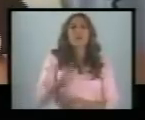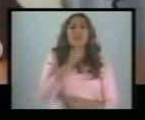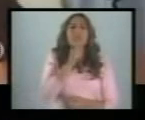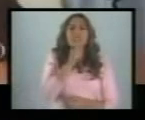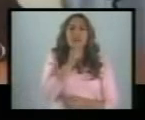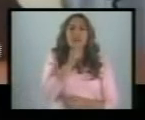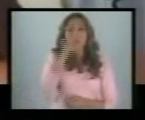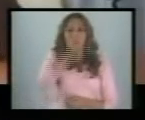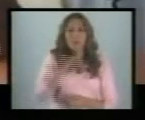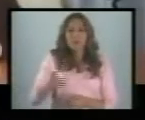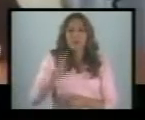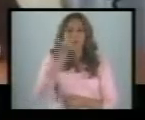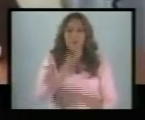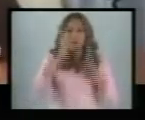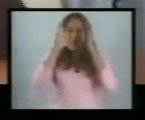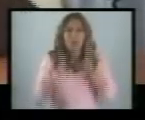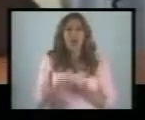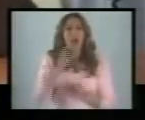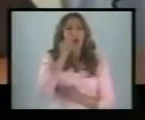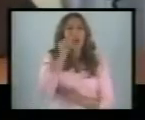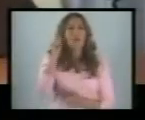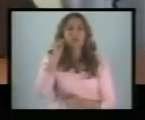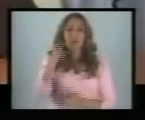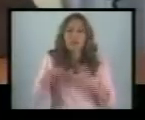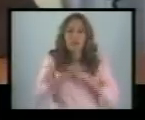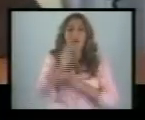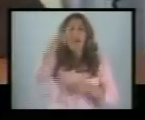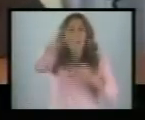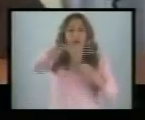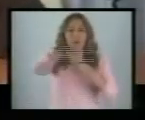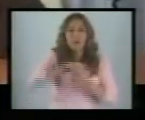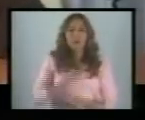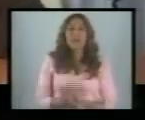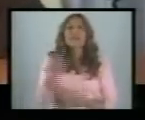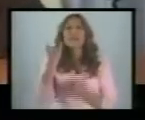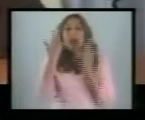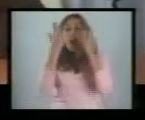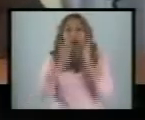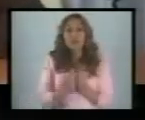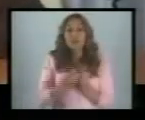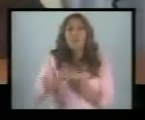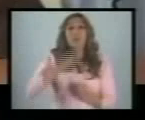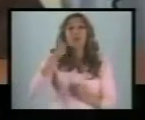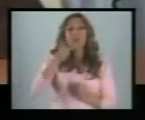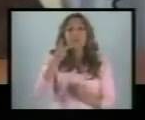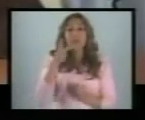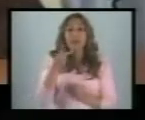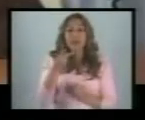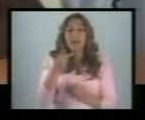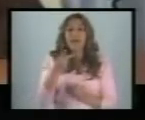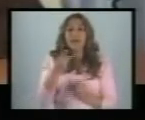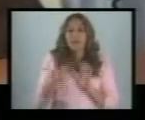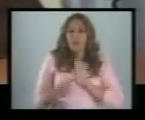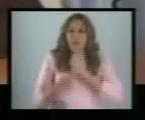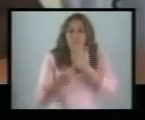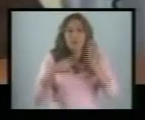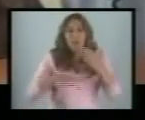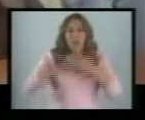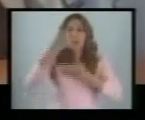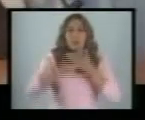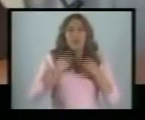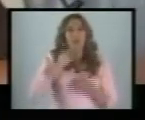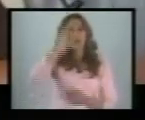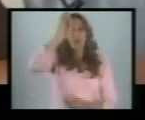las ciudadanas y los ciudadanos, y luego, claro está, las organizaciones políticas que encarnan sus proyectos